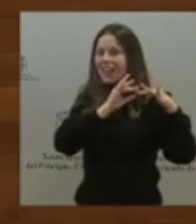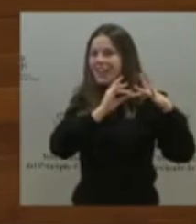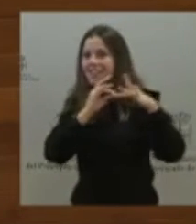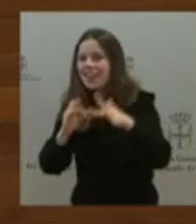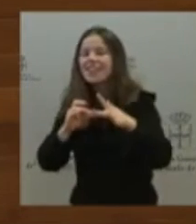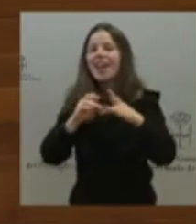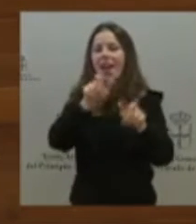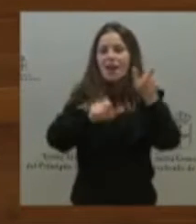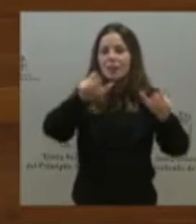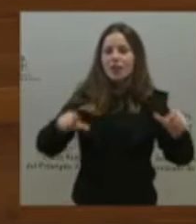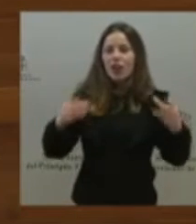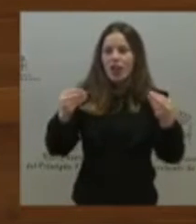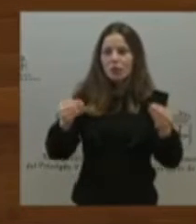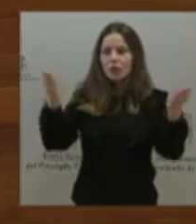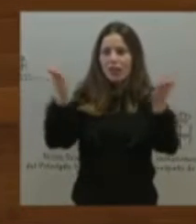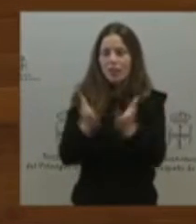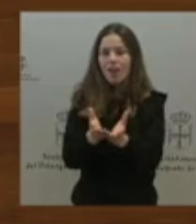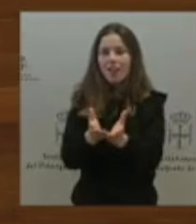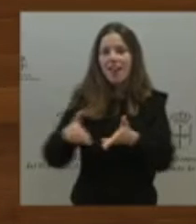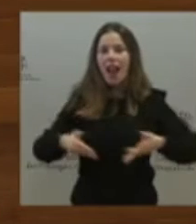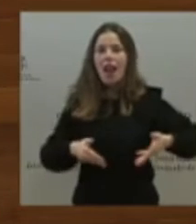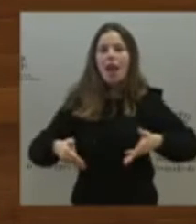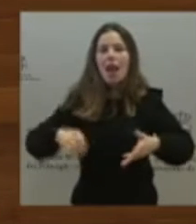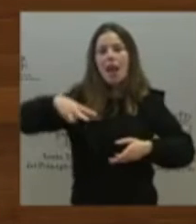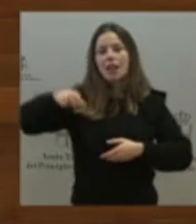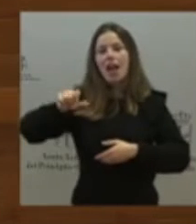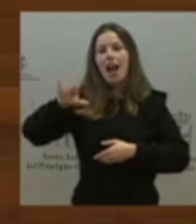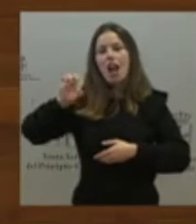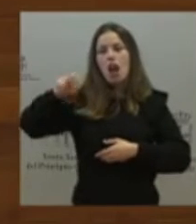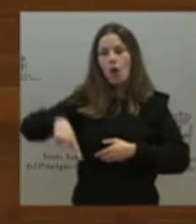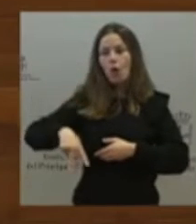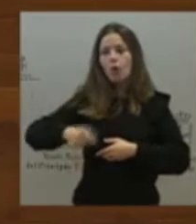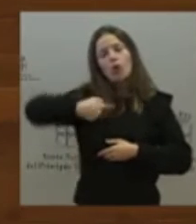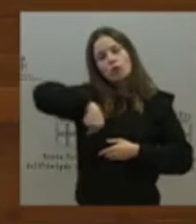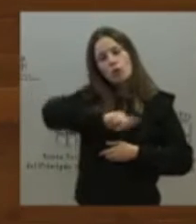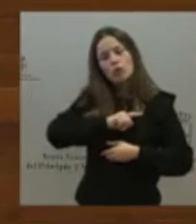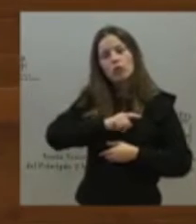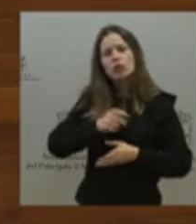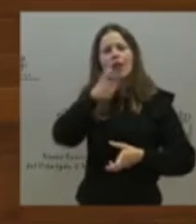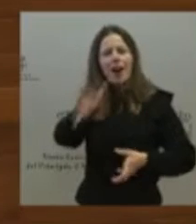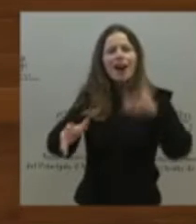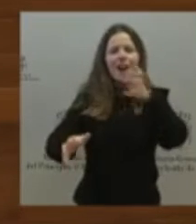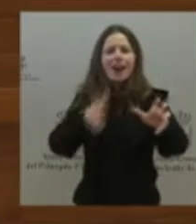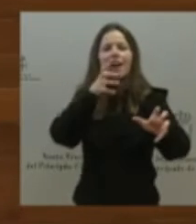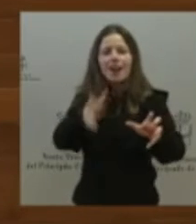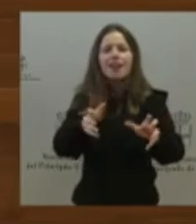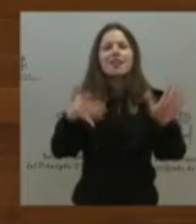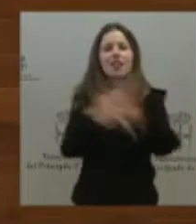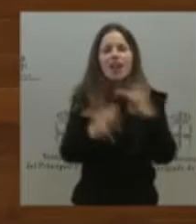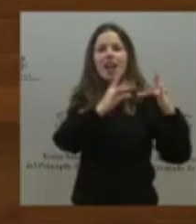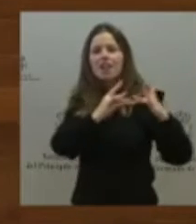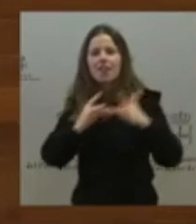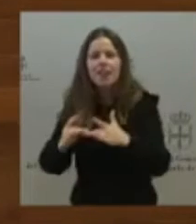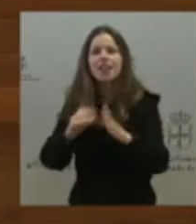Nalón, donde fuimos y visitamos muchas veces, y un referente también histórico, y un referente